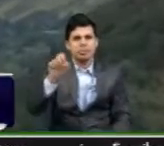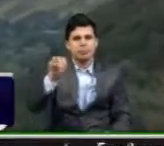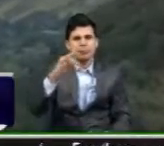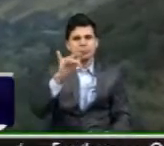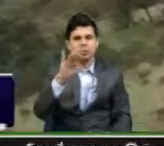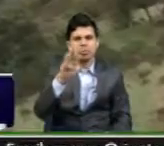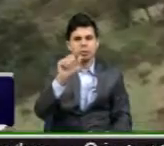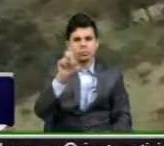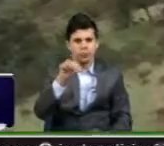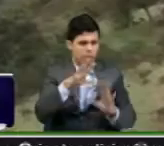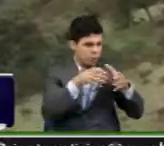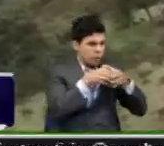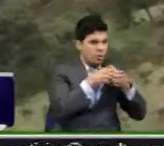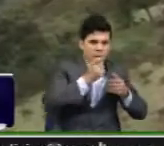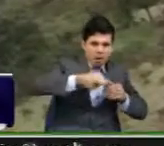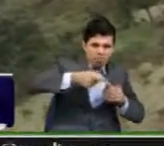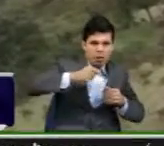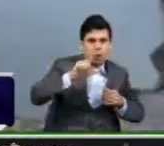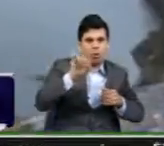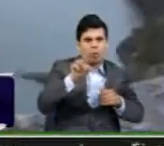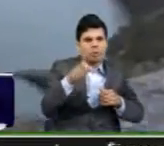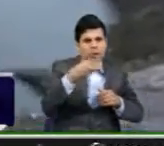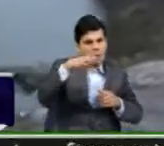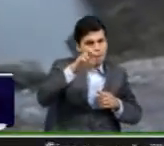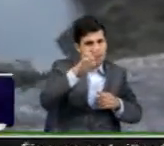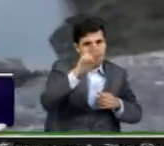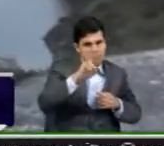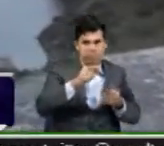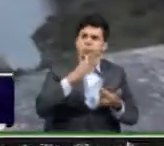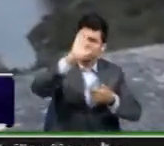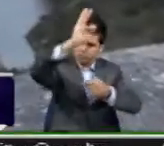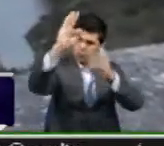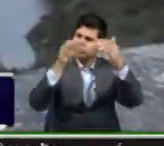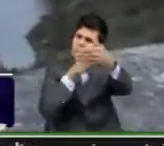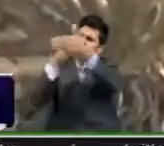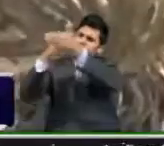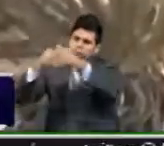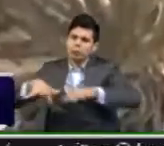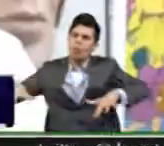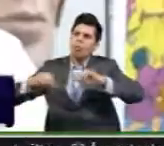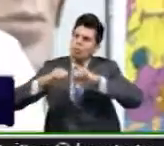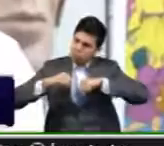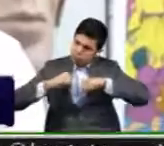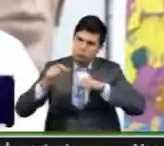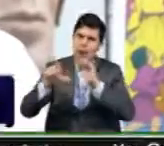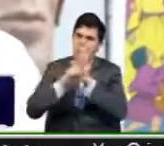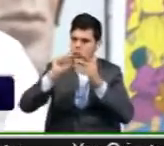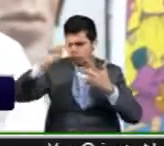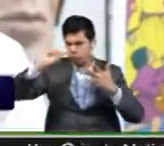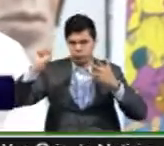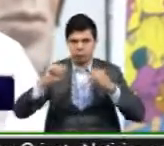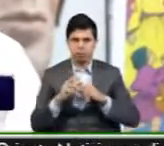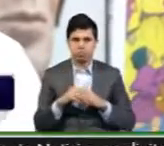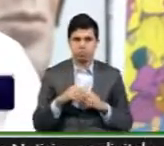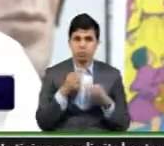abogados luís carlos pérez que pretendían dejar sin efectos legales la limitación del páramo de santurbán precisamos que no hemos